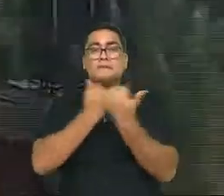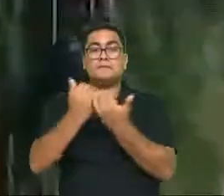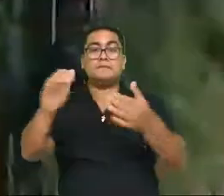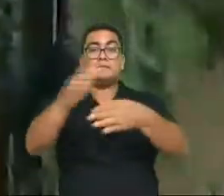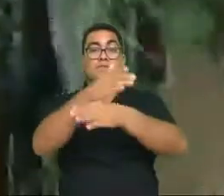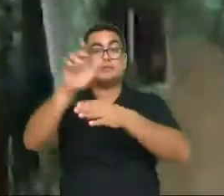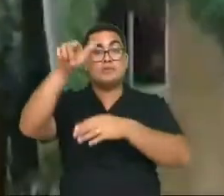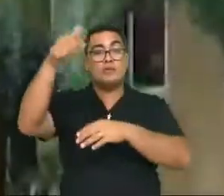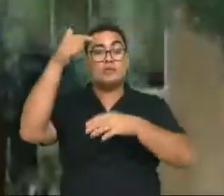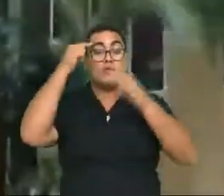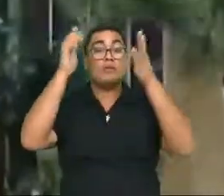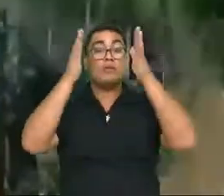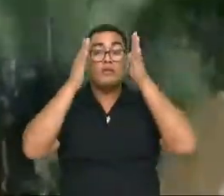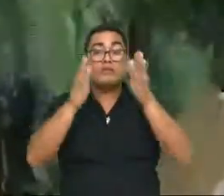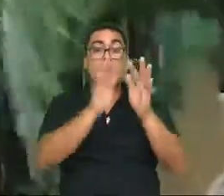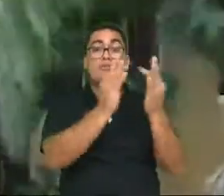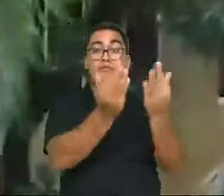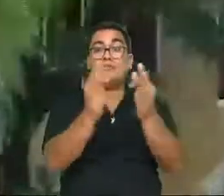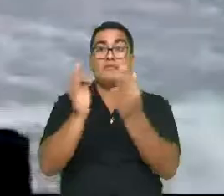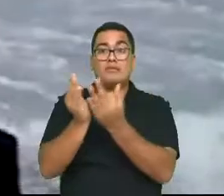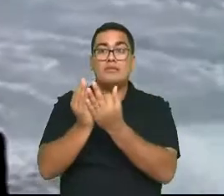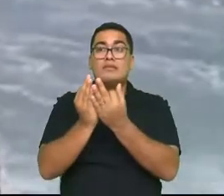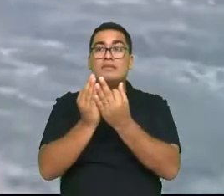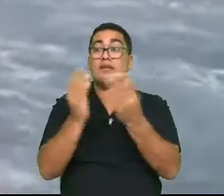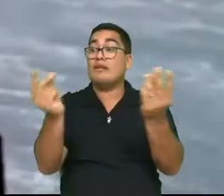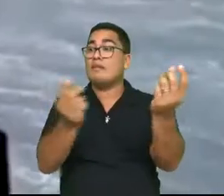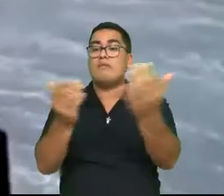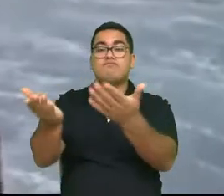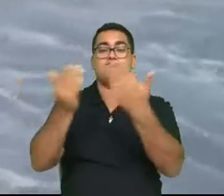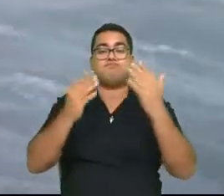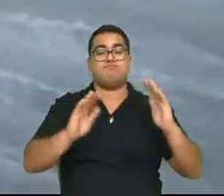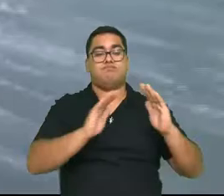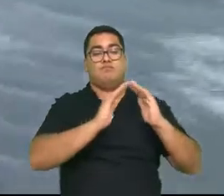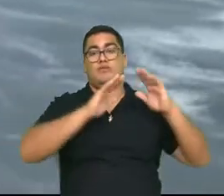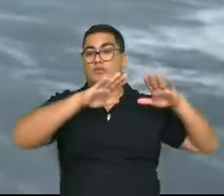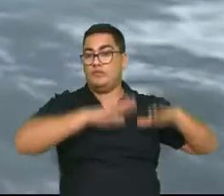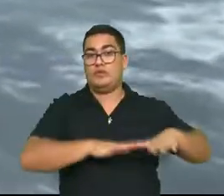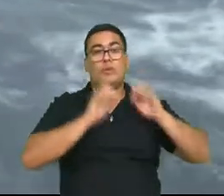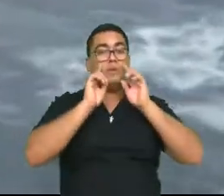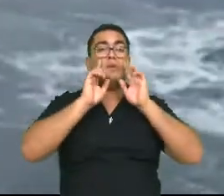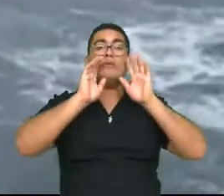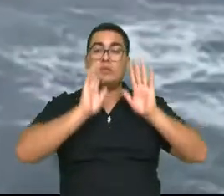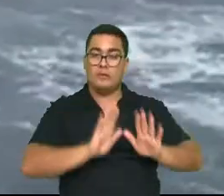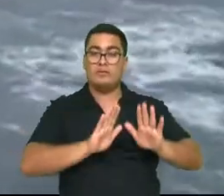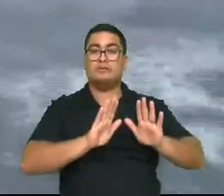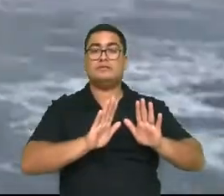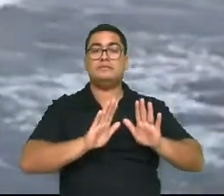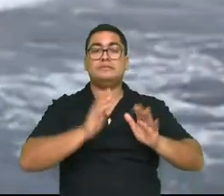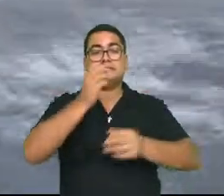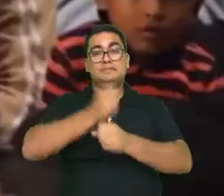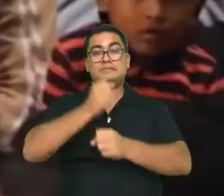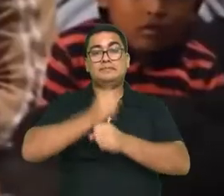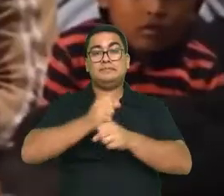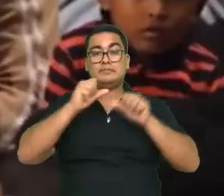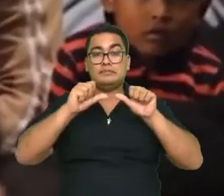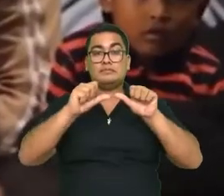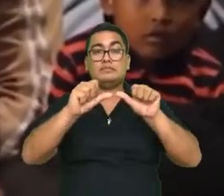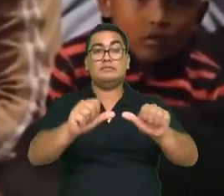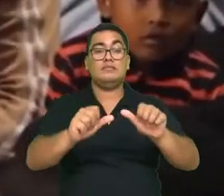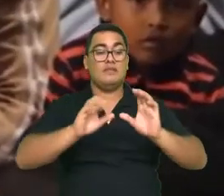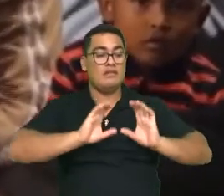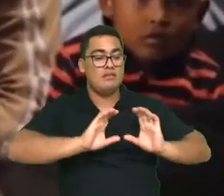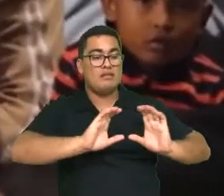las familias que fueron desplazadas hacia los albergues para que se mantengan en sitios seguros y continuarán trabajando en la limpieza